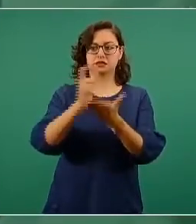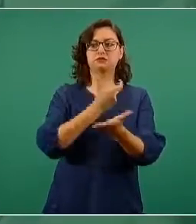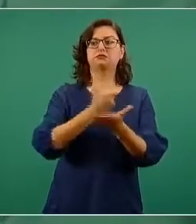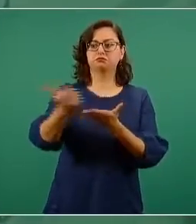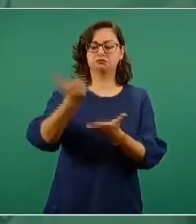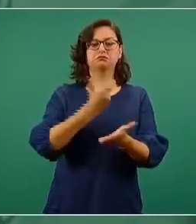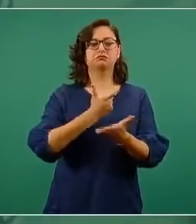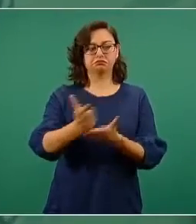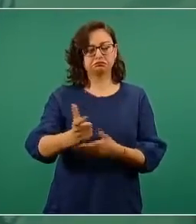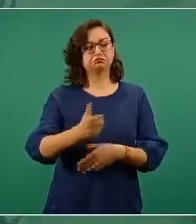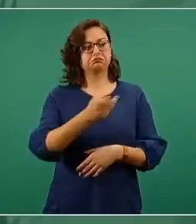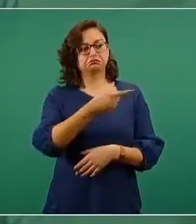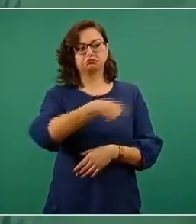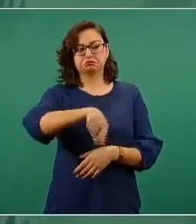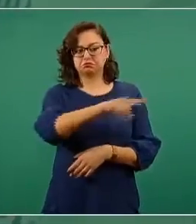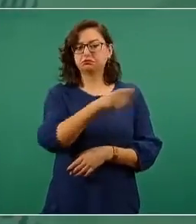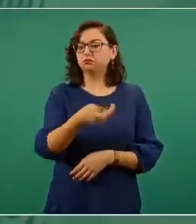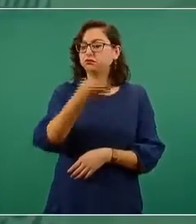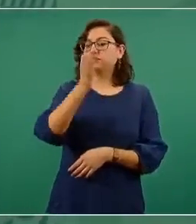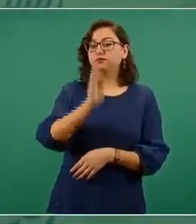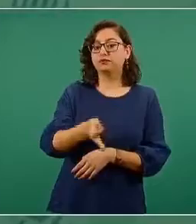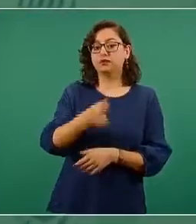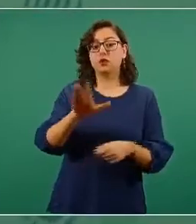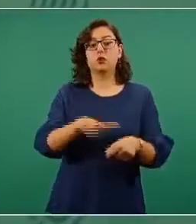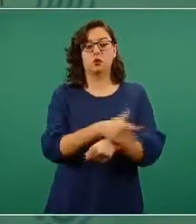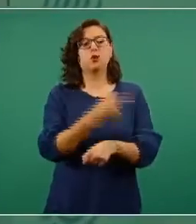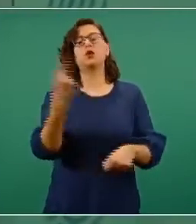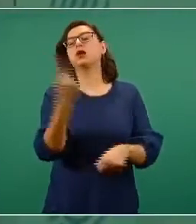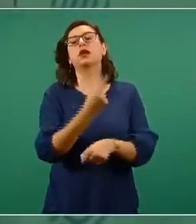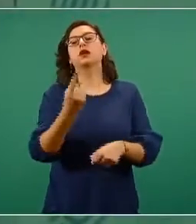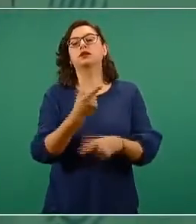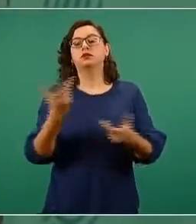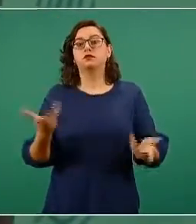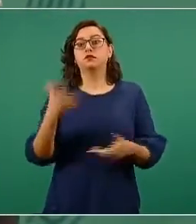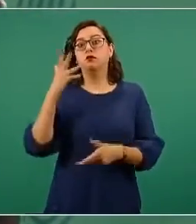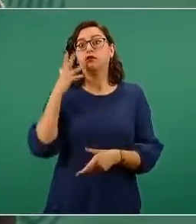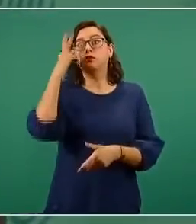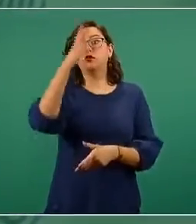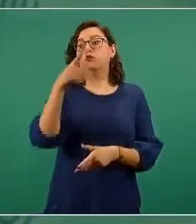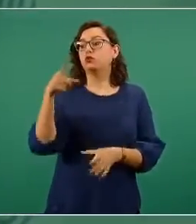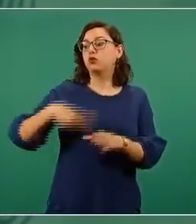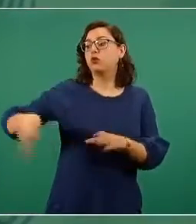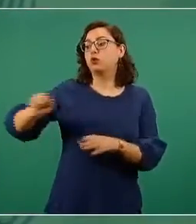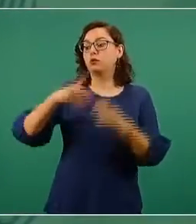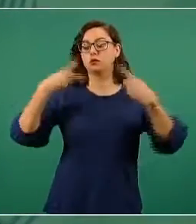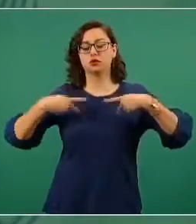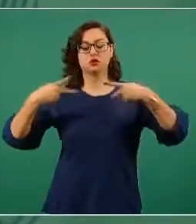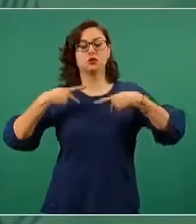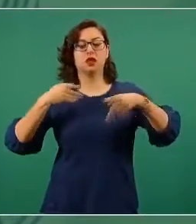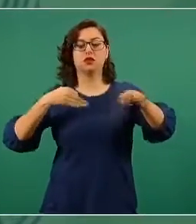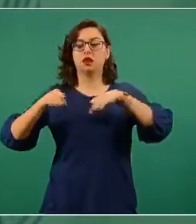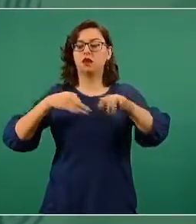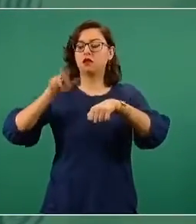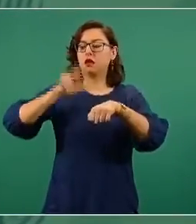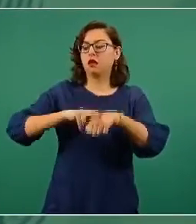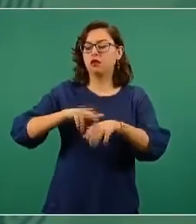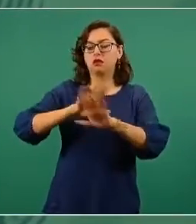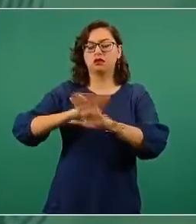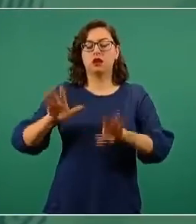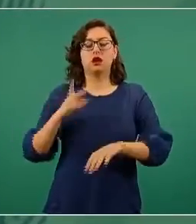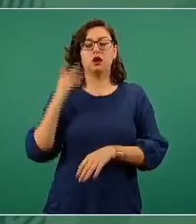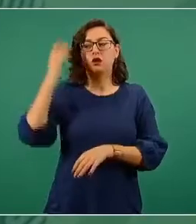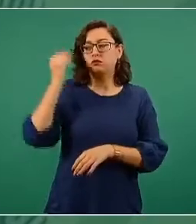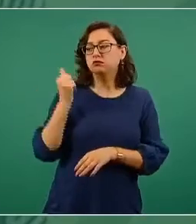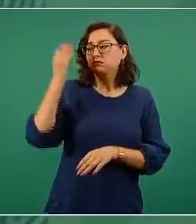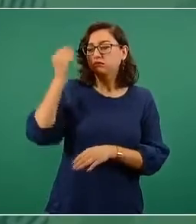al momento de la jubilación de los trabajadores, no iban a recibir ni siquiera la mitad